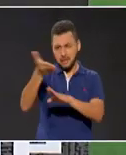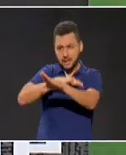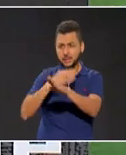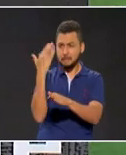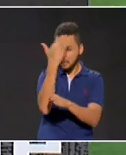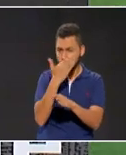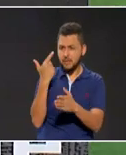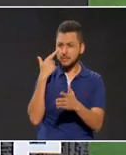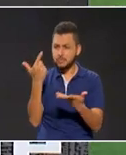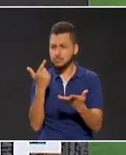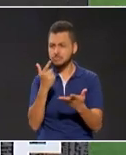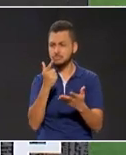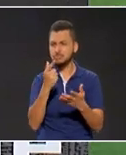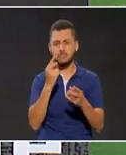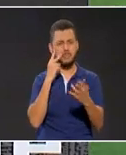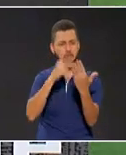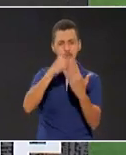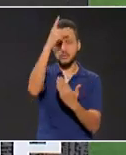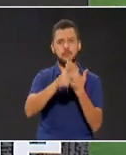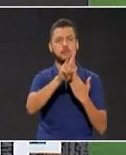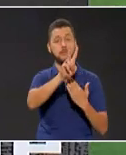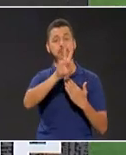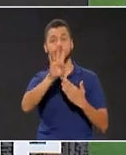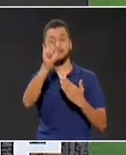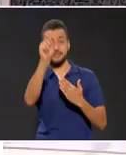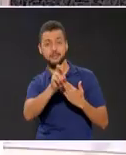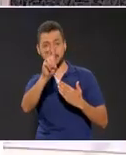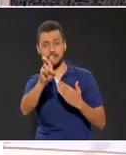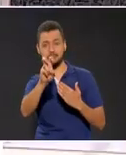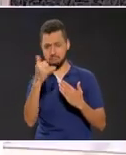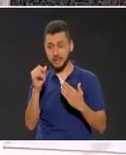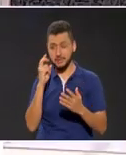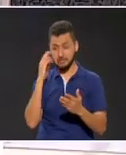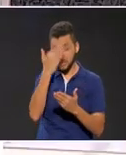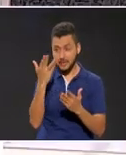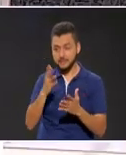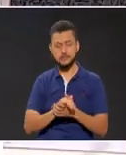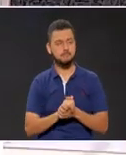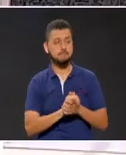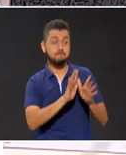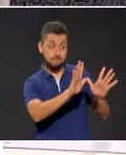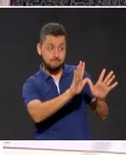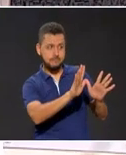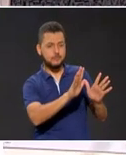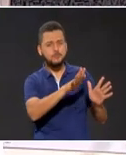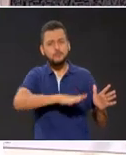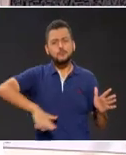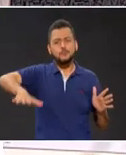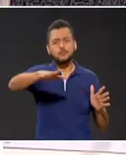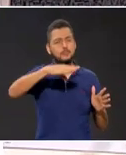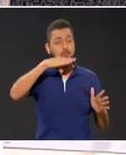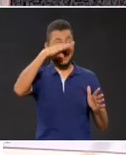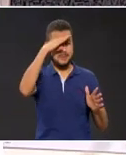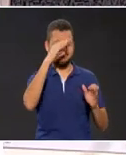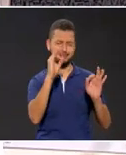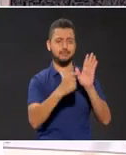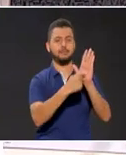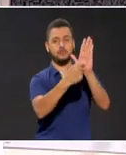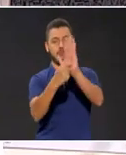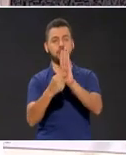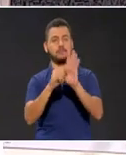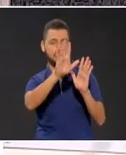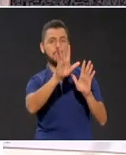sea completamente óptima para la ciudad? Mira, es que la mayoría de las ciudades más importantes del mundo funcionan